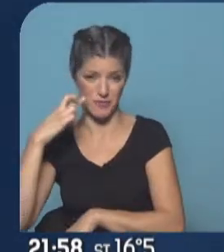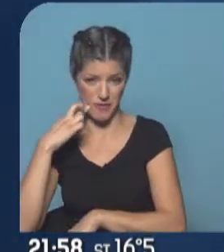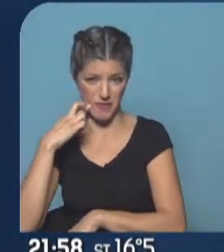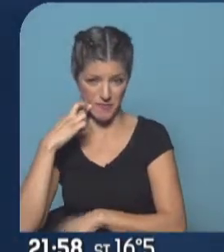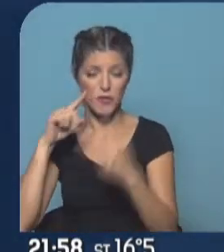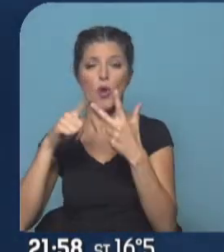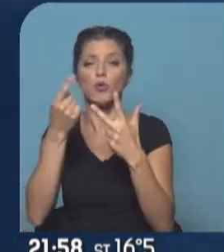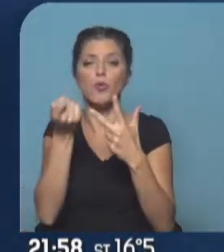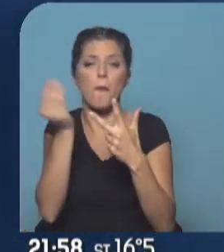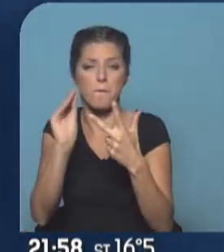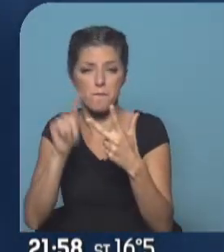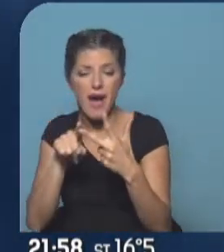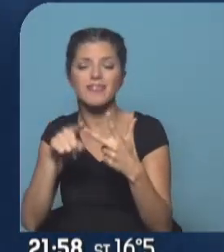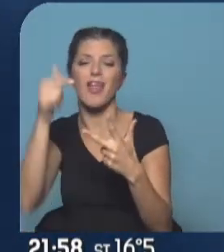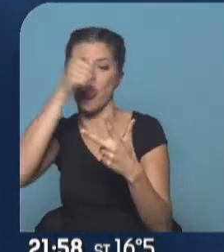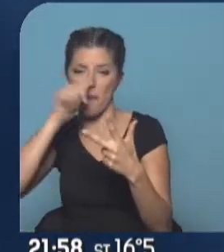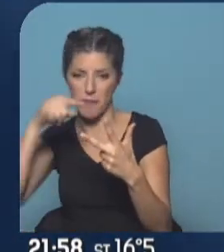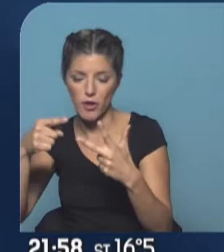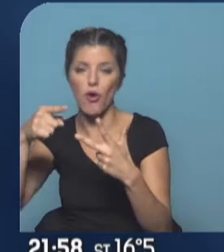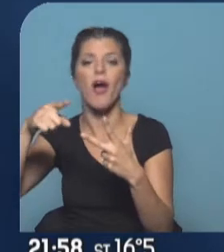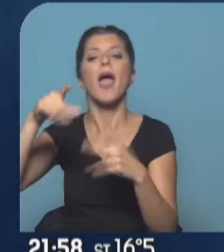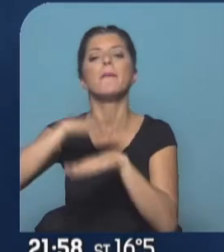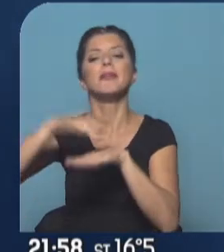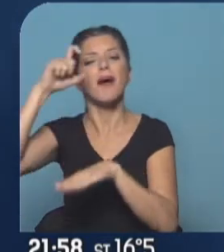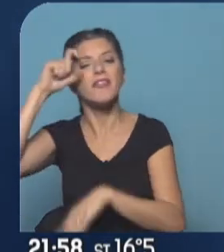la temperatura en la máxima del domingo, 10-21